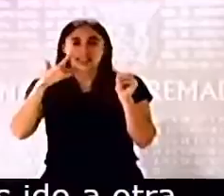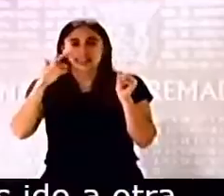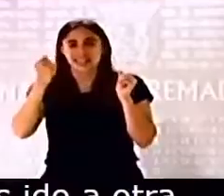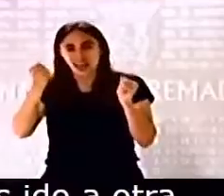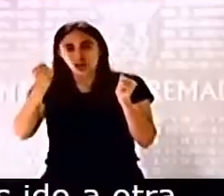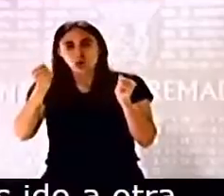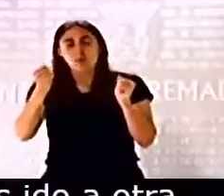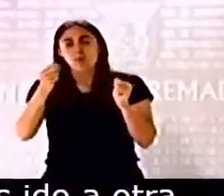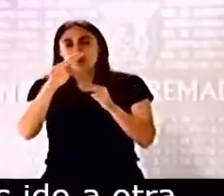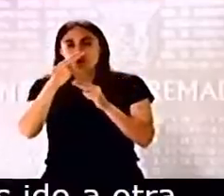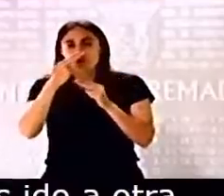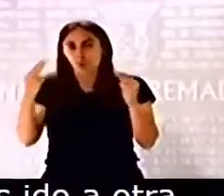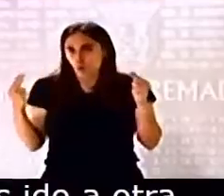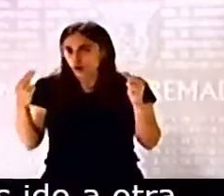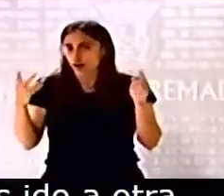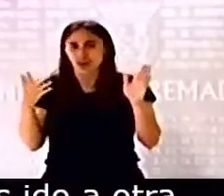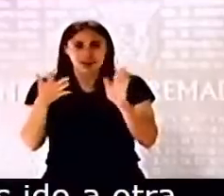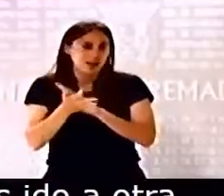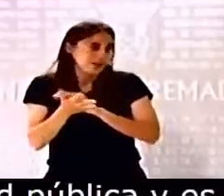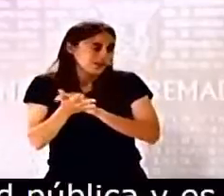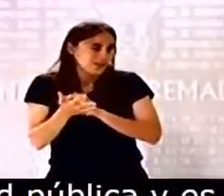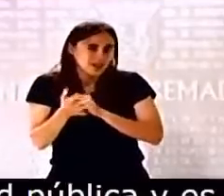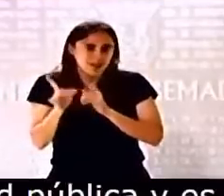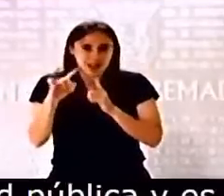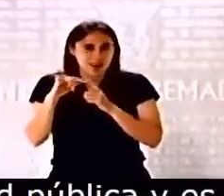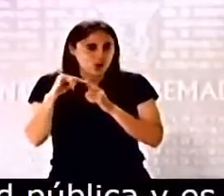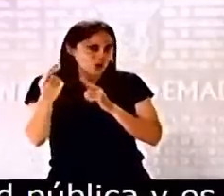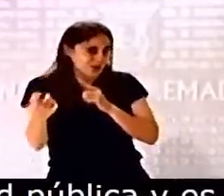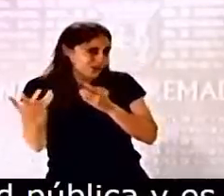alerta con todas las consecuencias.